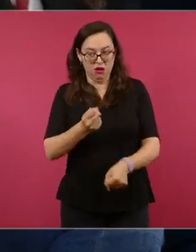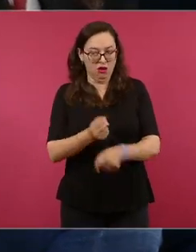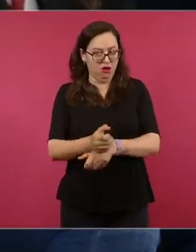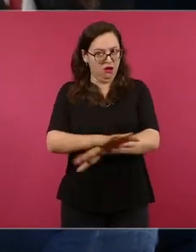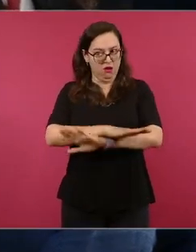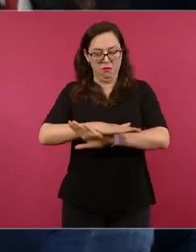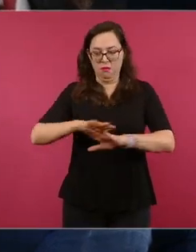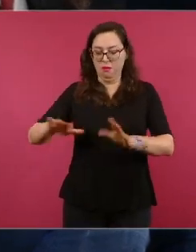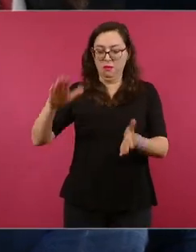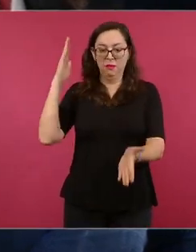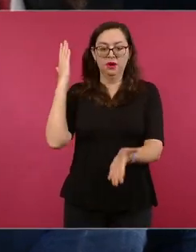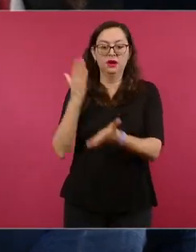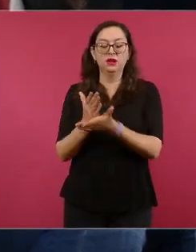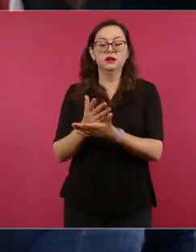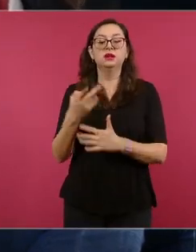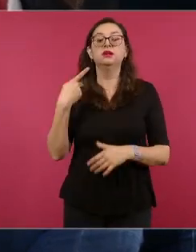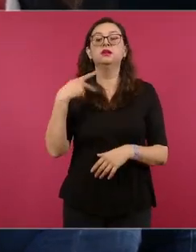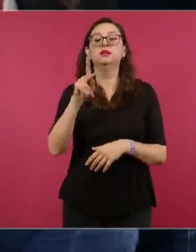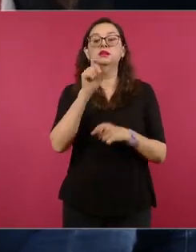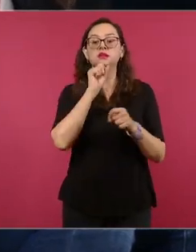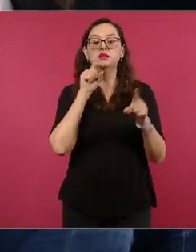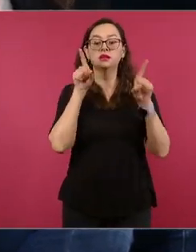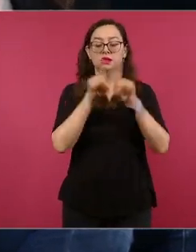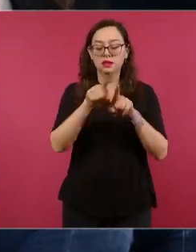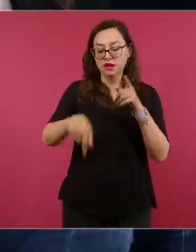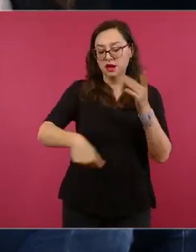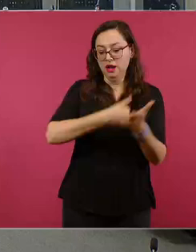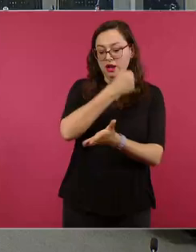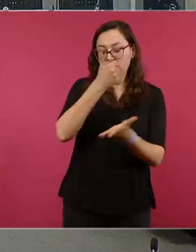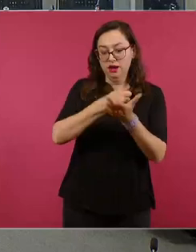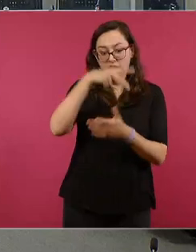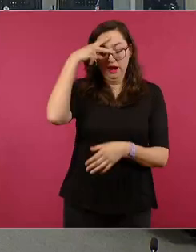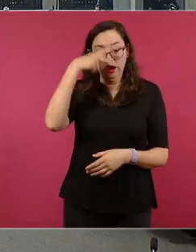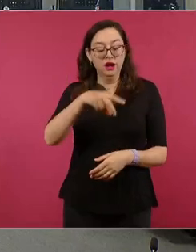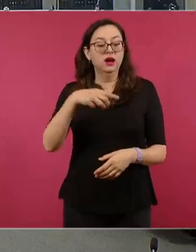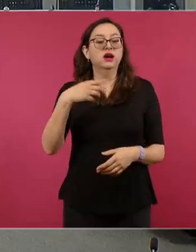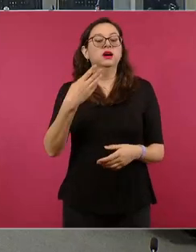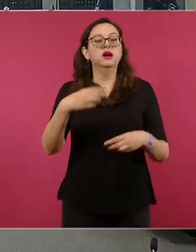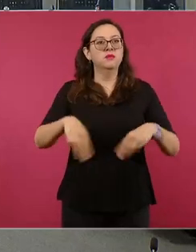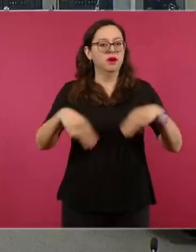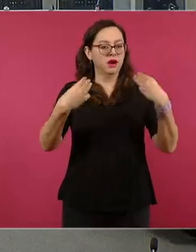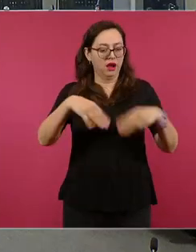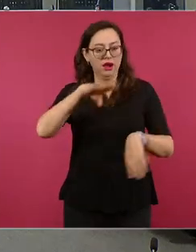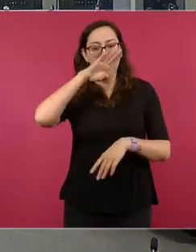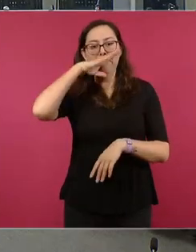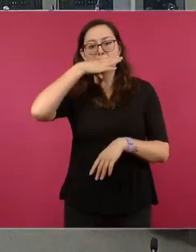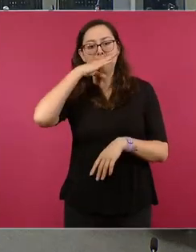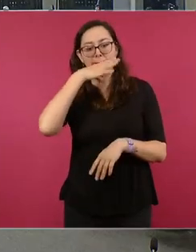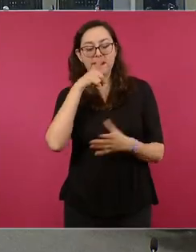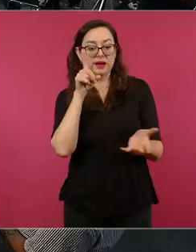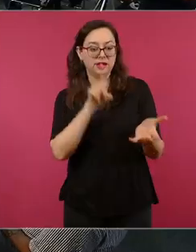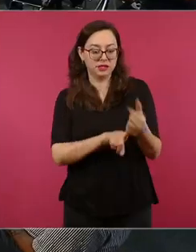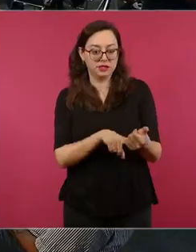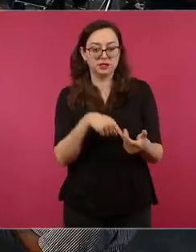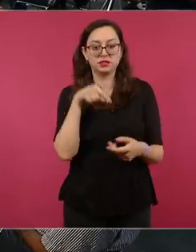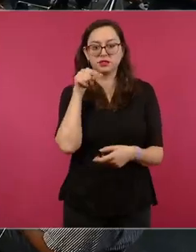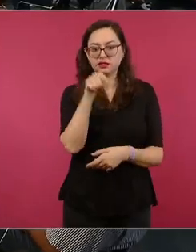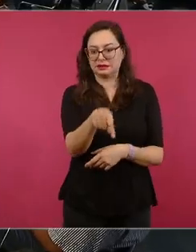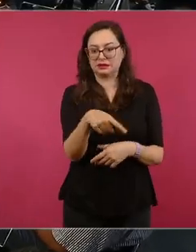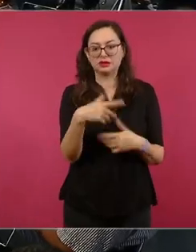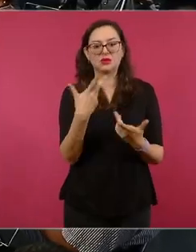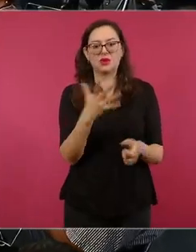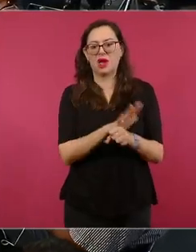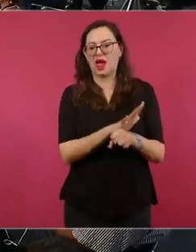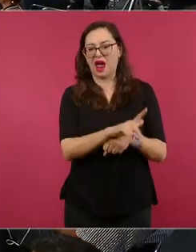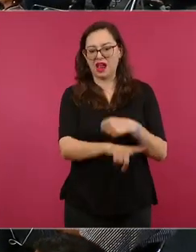también, señor presidente, en el mercado de Sonora, en la Ciudad de México, se venden animales para sacrificios que se ejecutan con una brutalidad